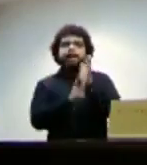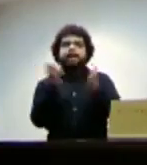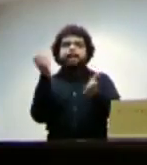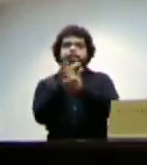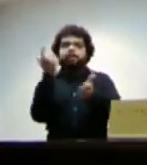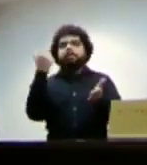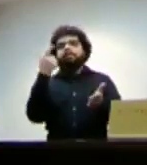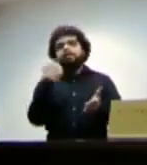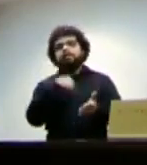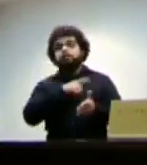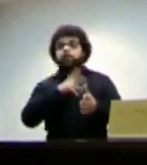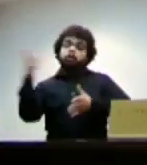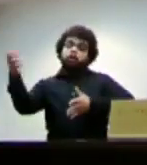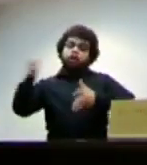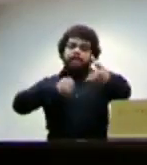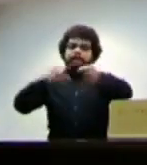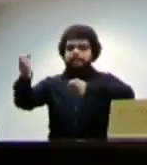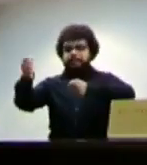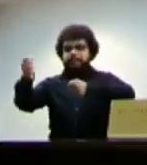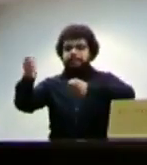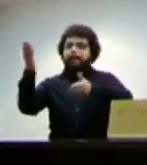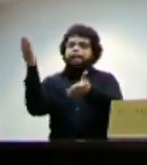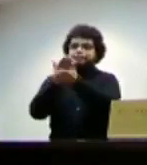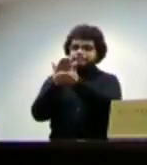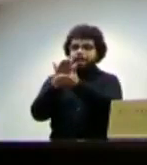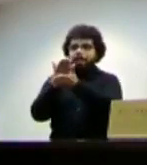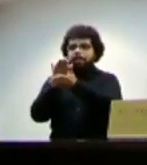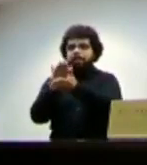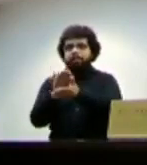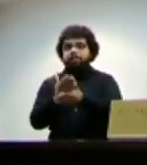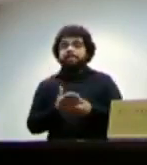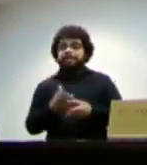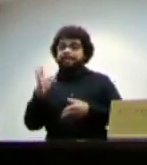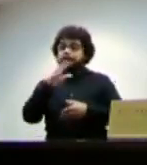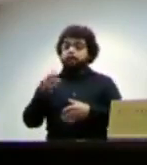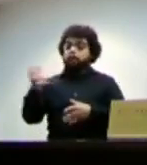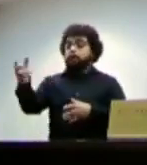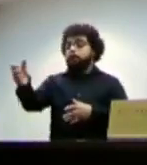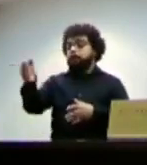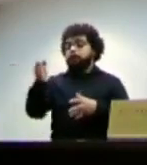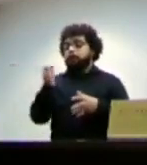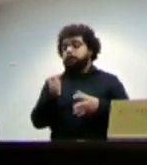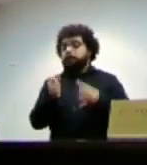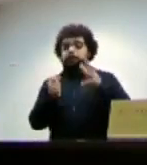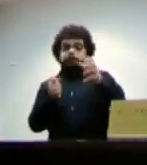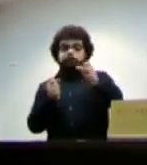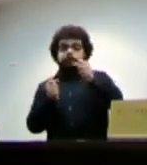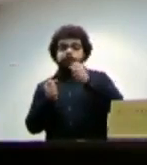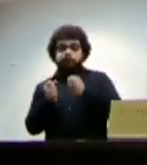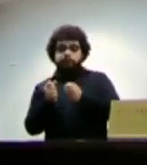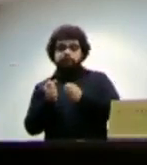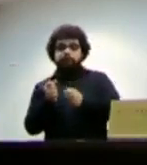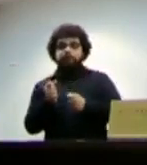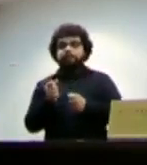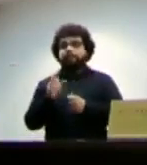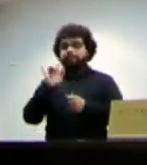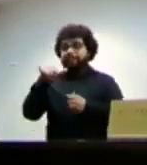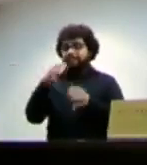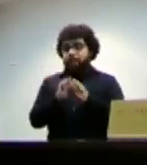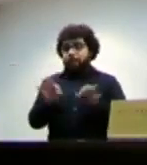de reclutar personal. El reclutamiento ha sido mínimo. En estos momentos, ante esa importancia, nosotros